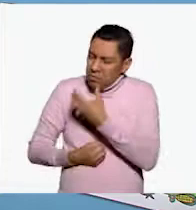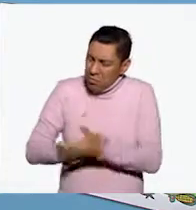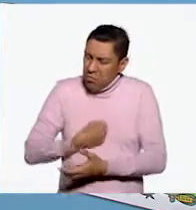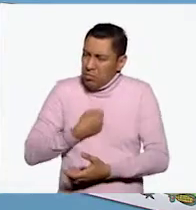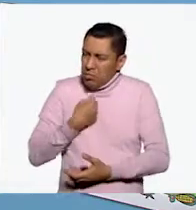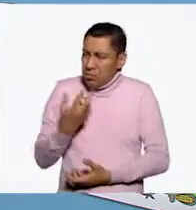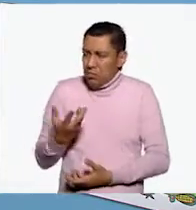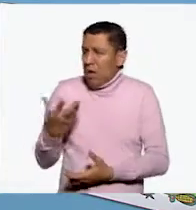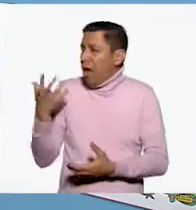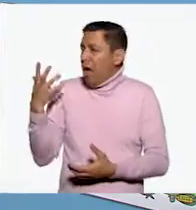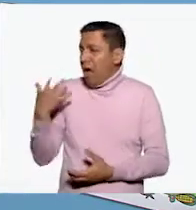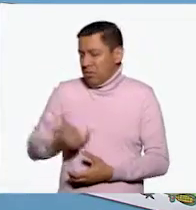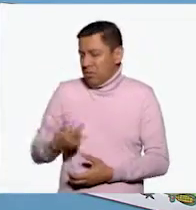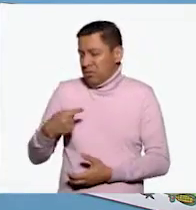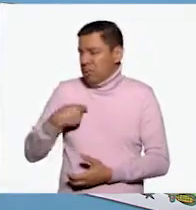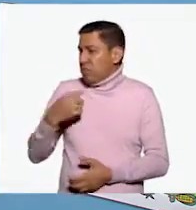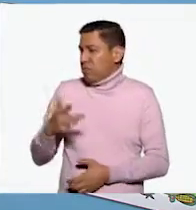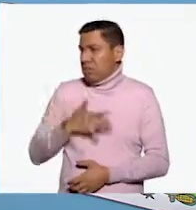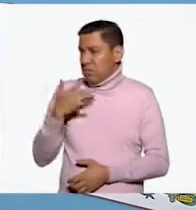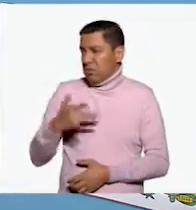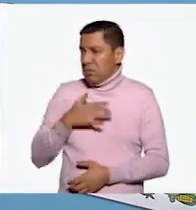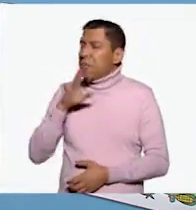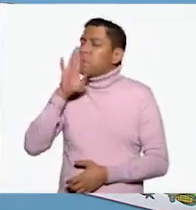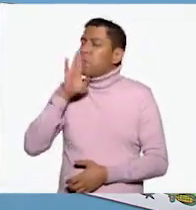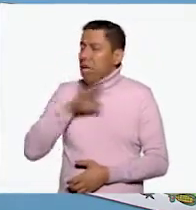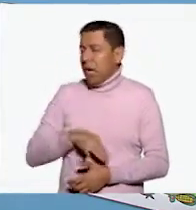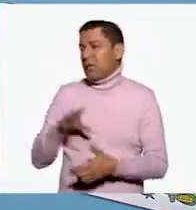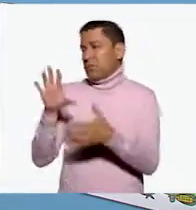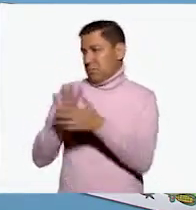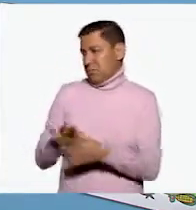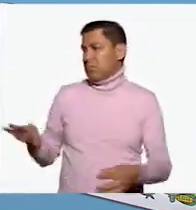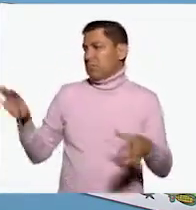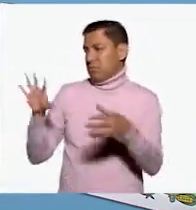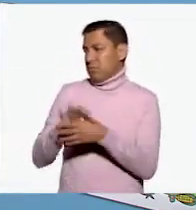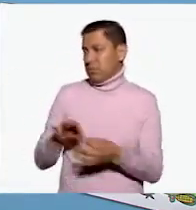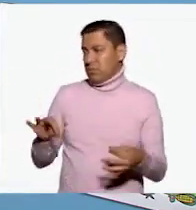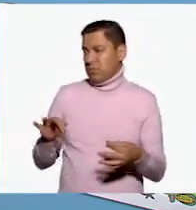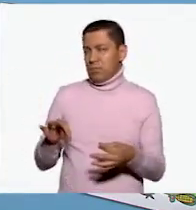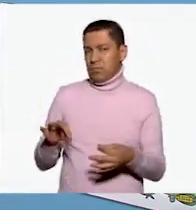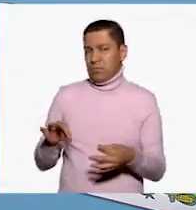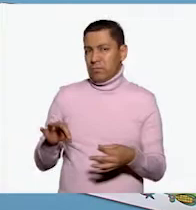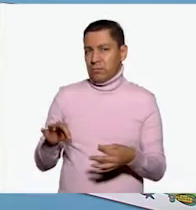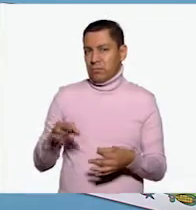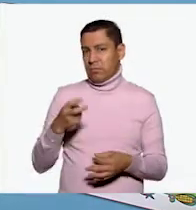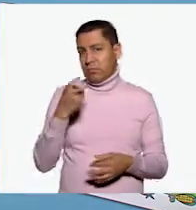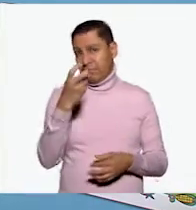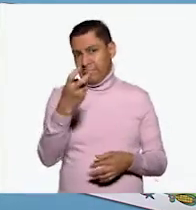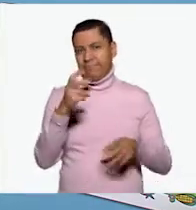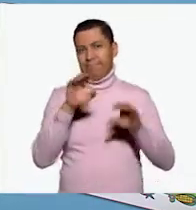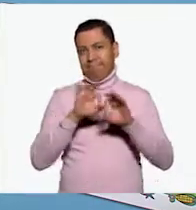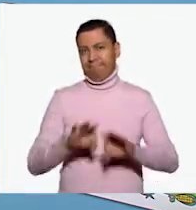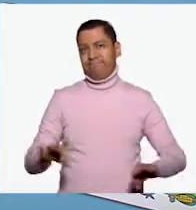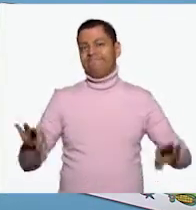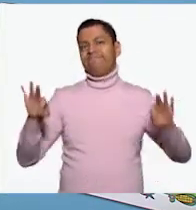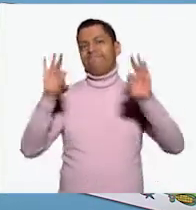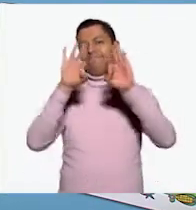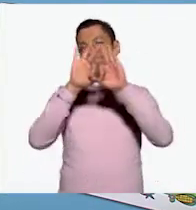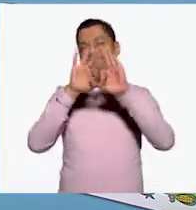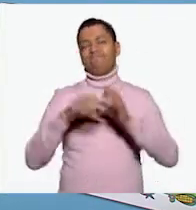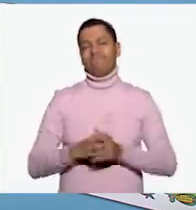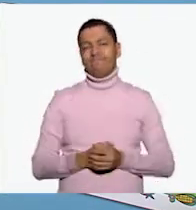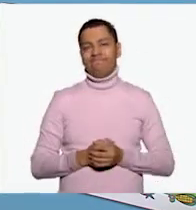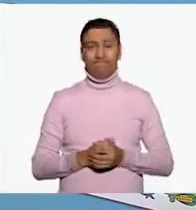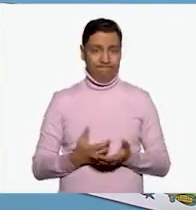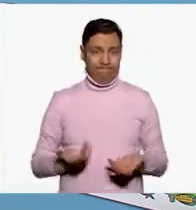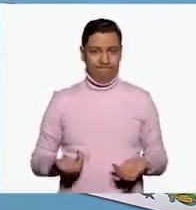en nuestra actitud, y esto sirve para que otras personas identifiquen lo que estamos sintiendo. Todo esto junto con la